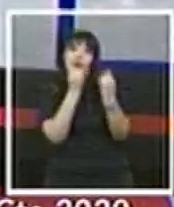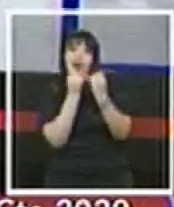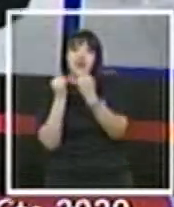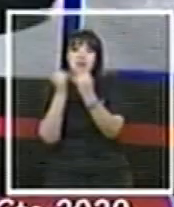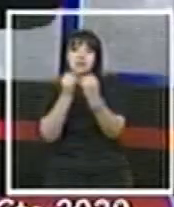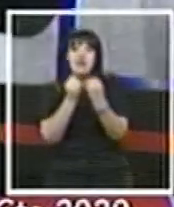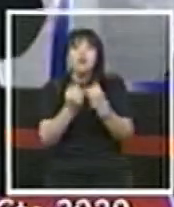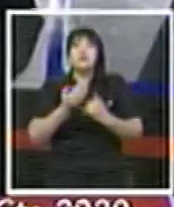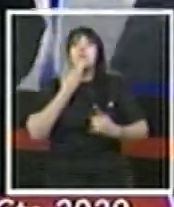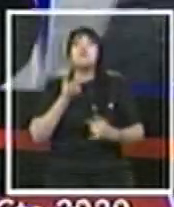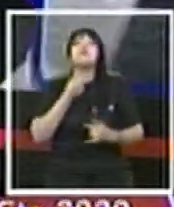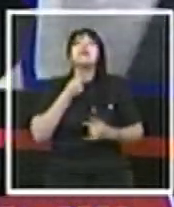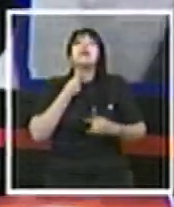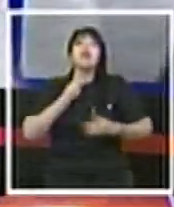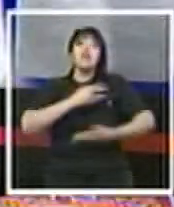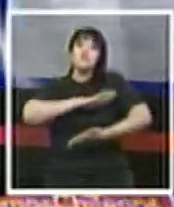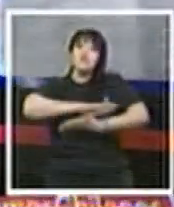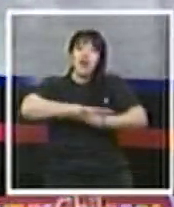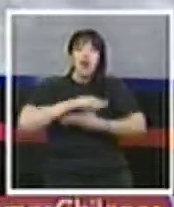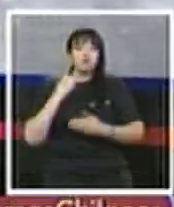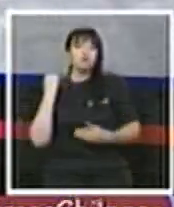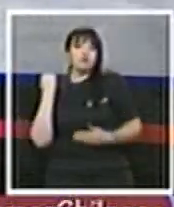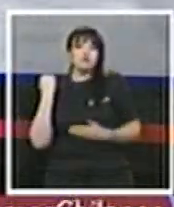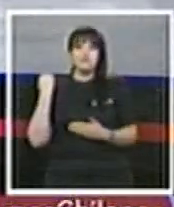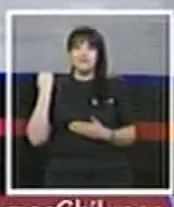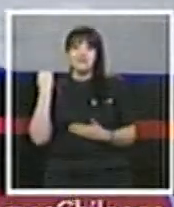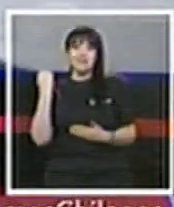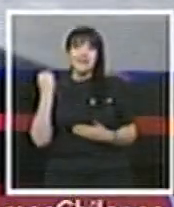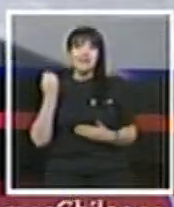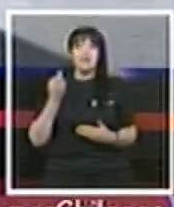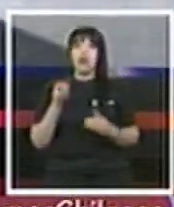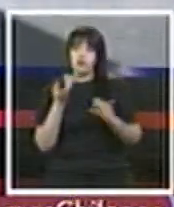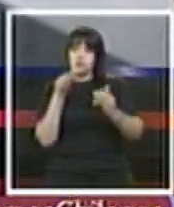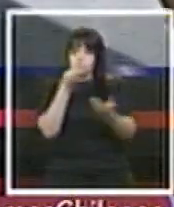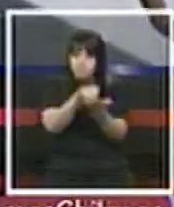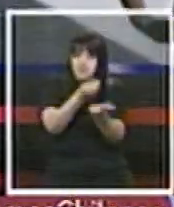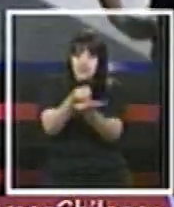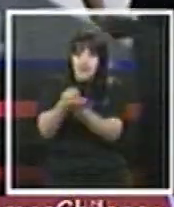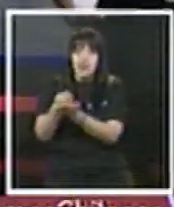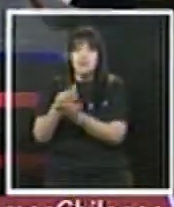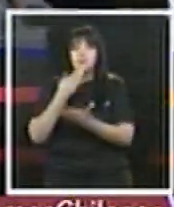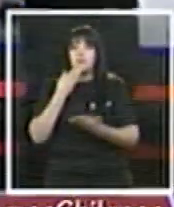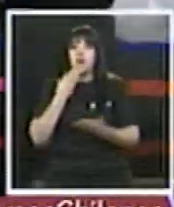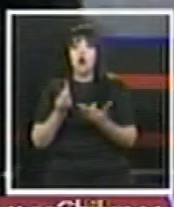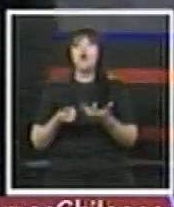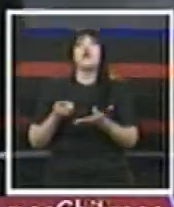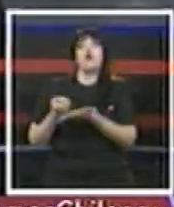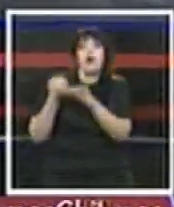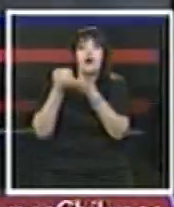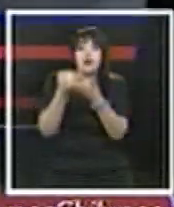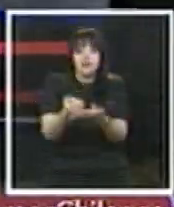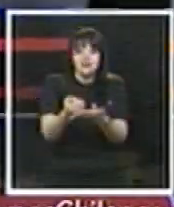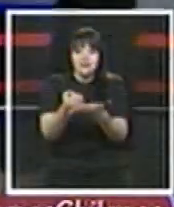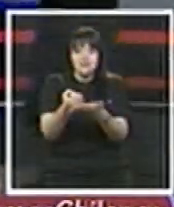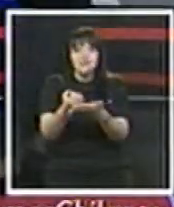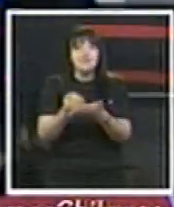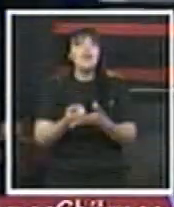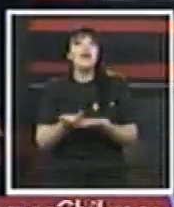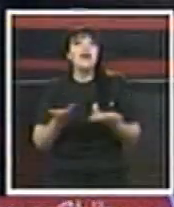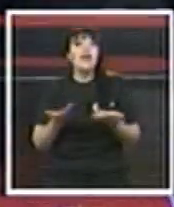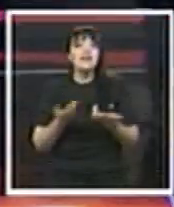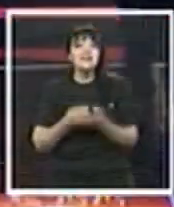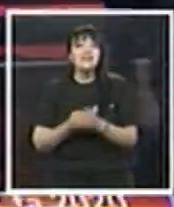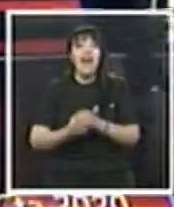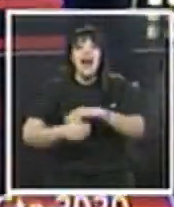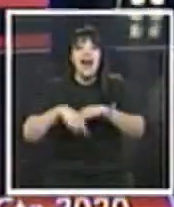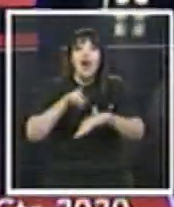también van a querer bailar junto a nosotros, porque hay que cooperar y también disfrutar. Estamos todos reunidos. ¿Cómo estuvo estas horas de la tarde, Julián?